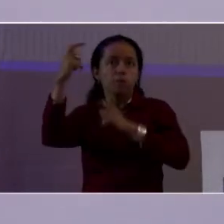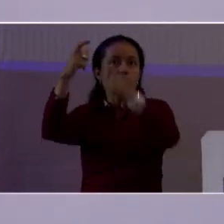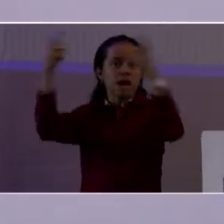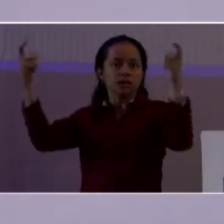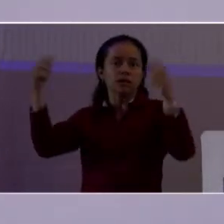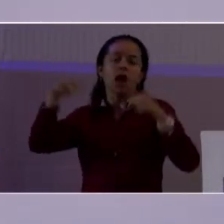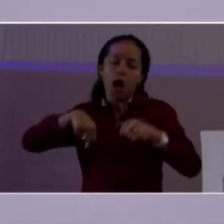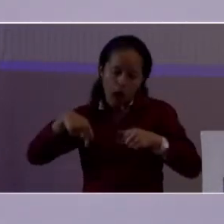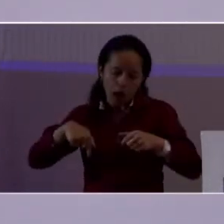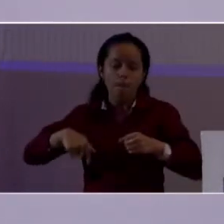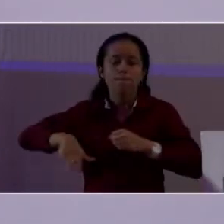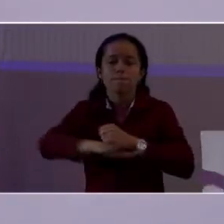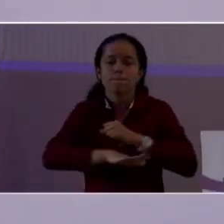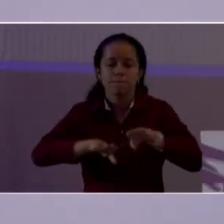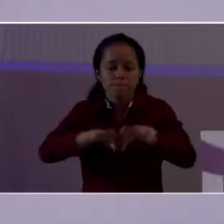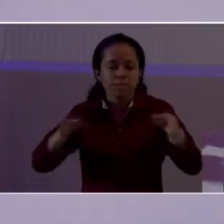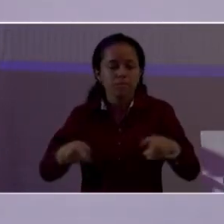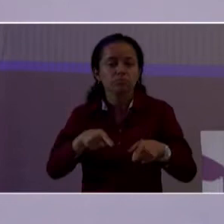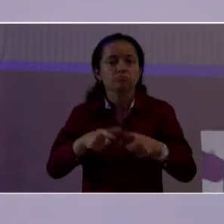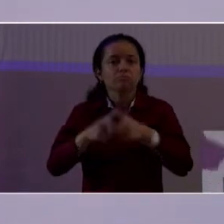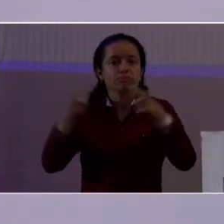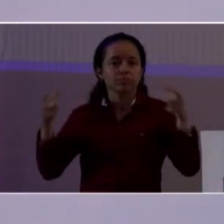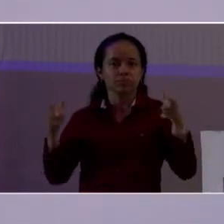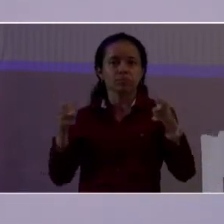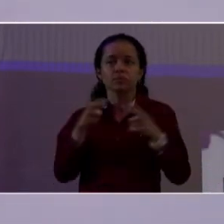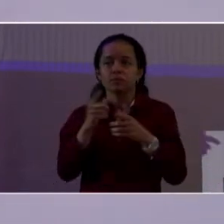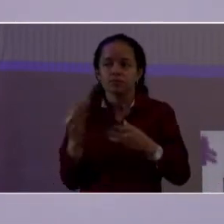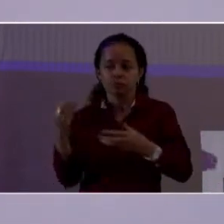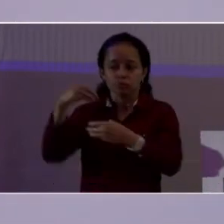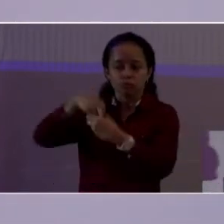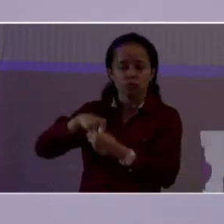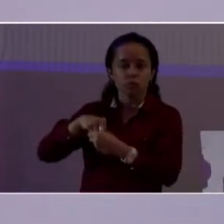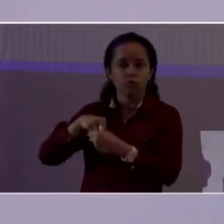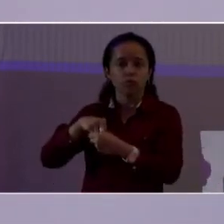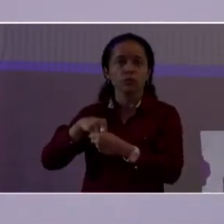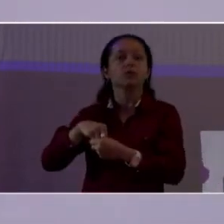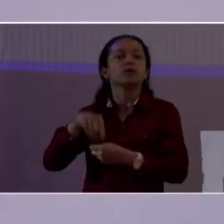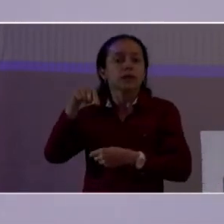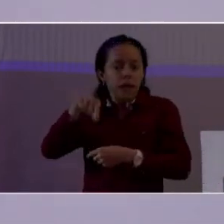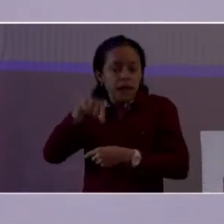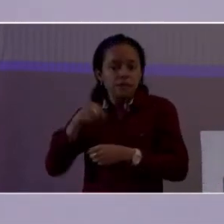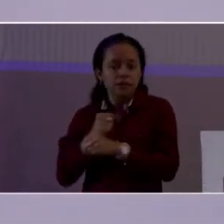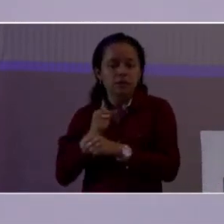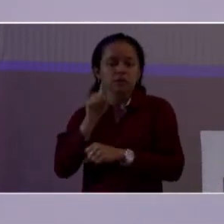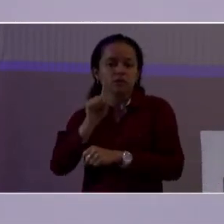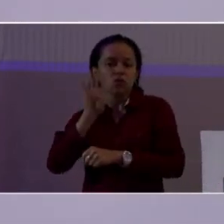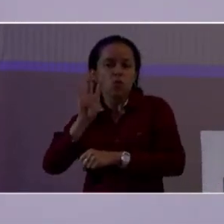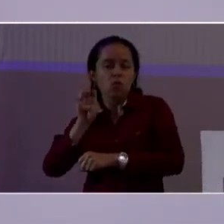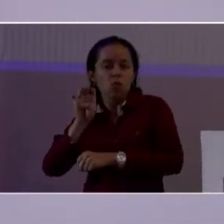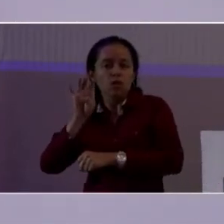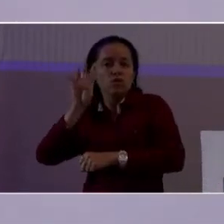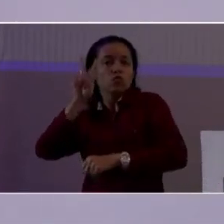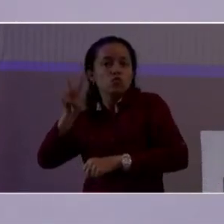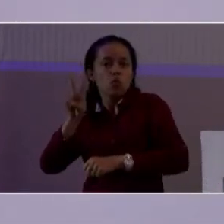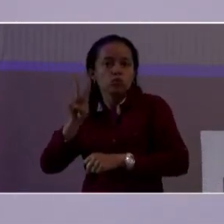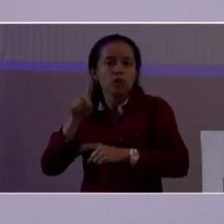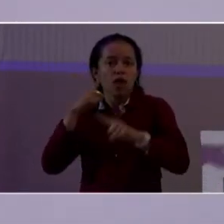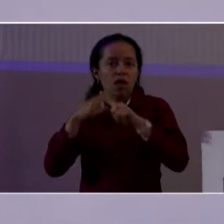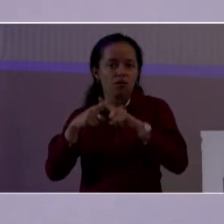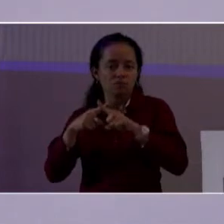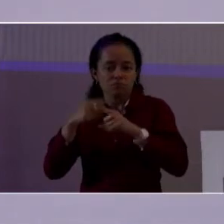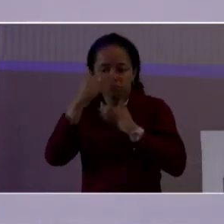mesa departamental de reincorporación que venimos trabajando para esos 192 excombatientes que se encuentran aquí